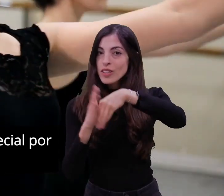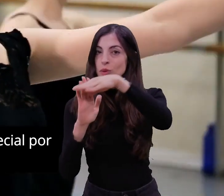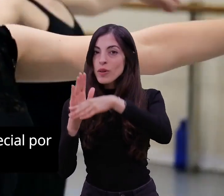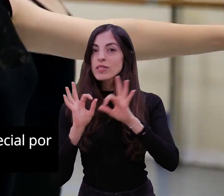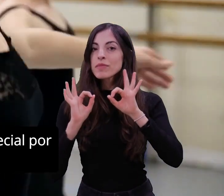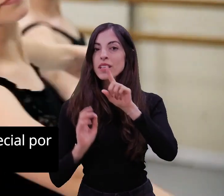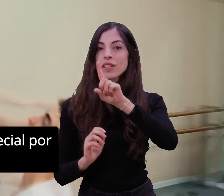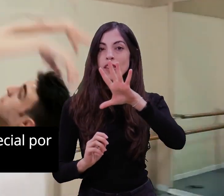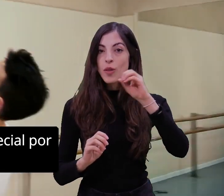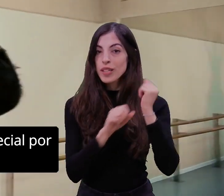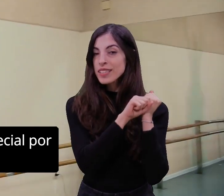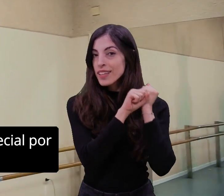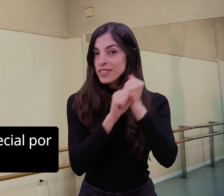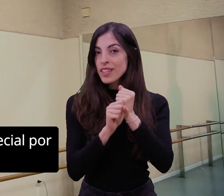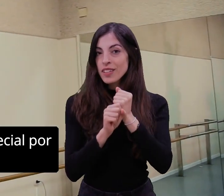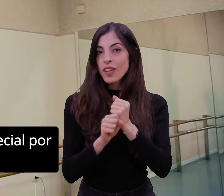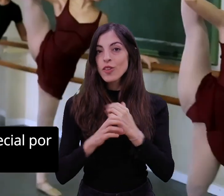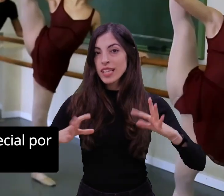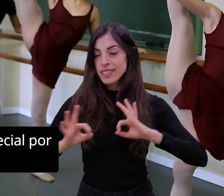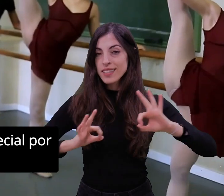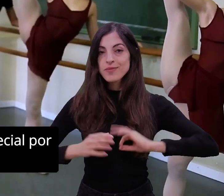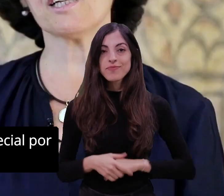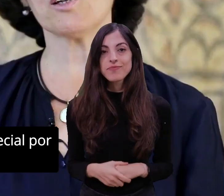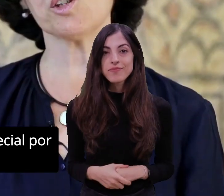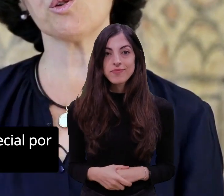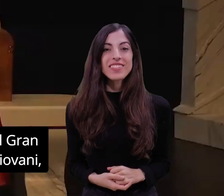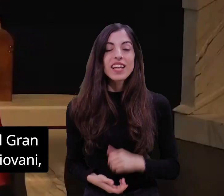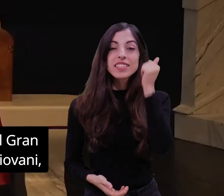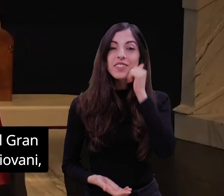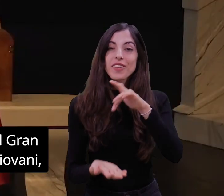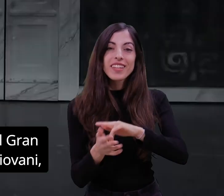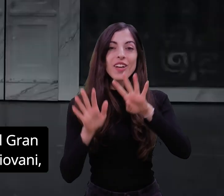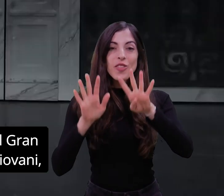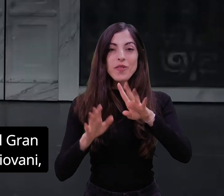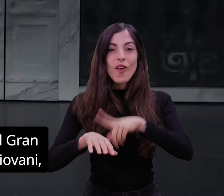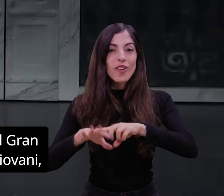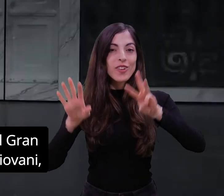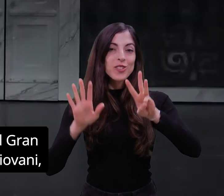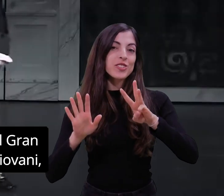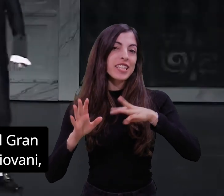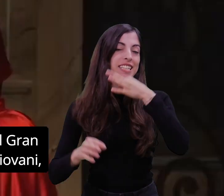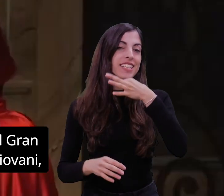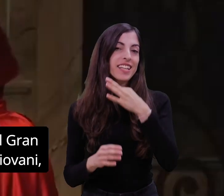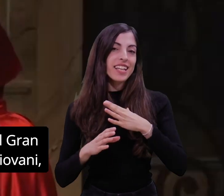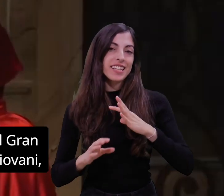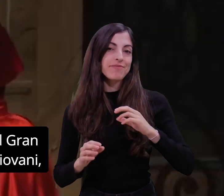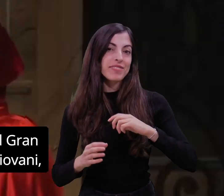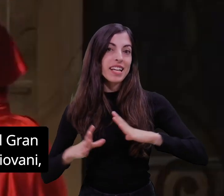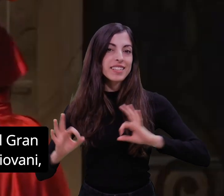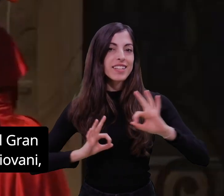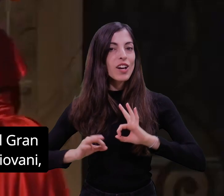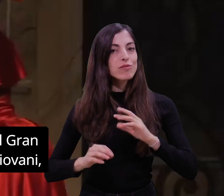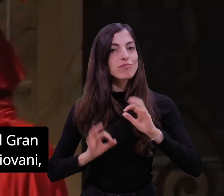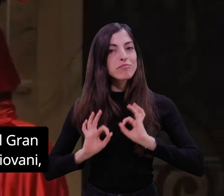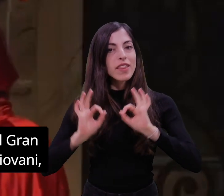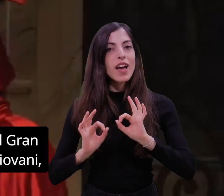parte de la programación especial por el 150 aniversario del Gran Teatro. El sábado día 9, a partir de las 8 de la tarde, el Gran Teatro se